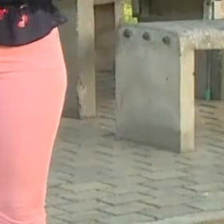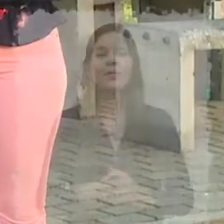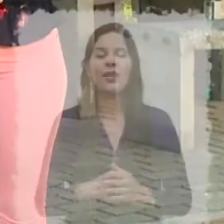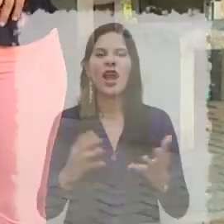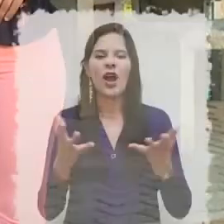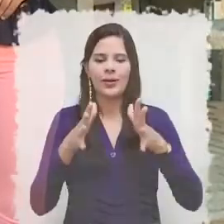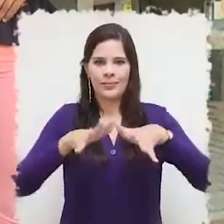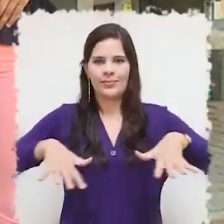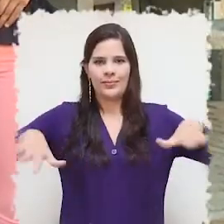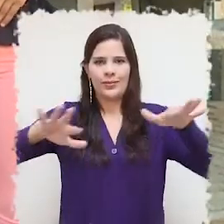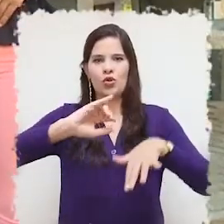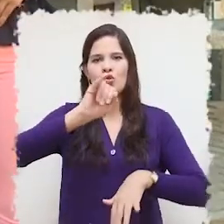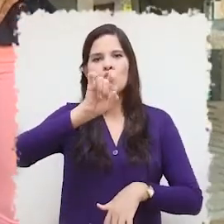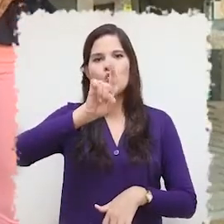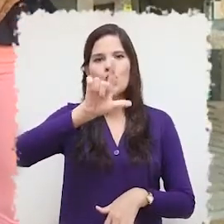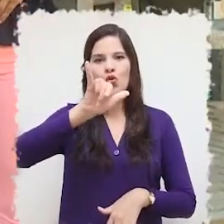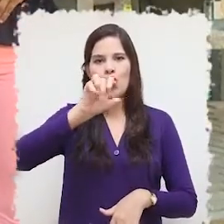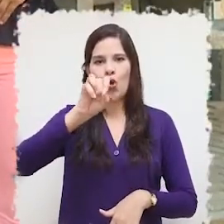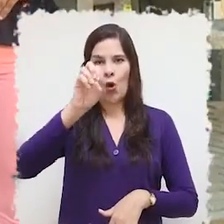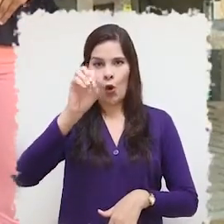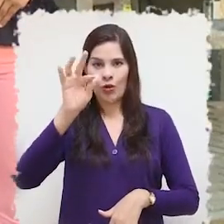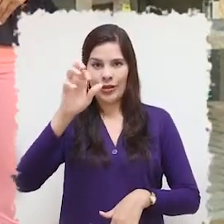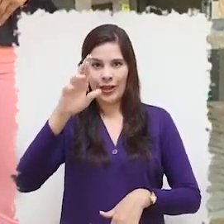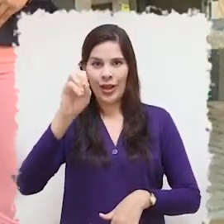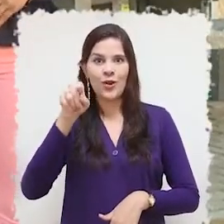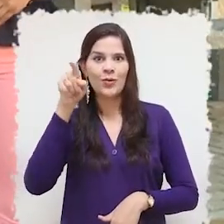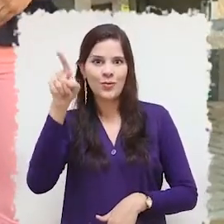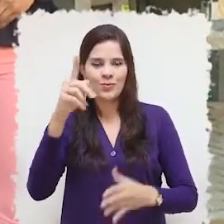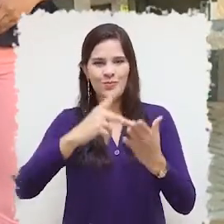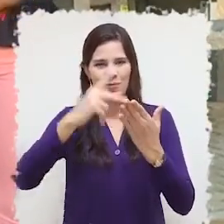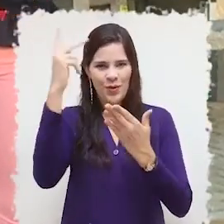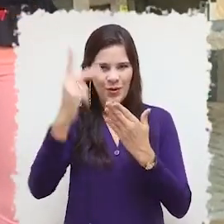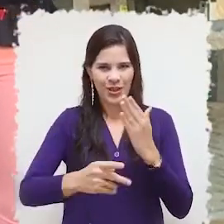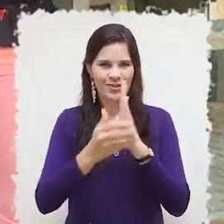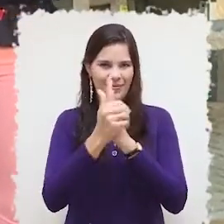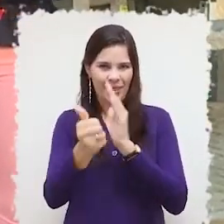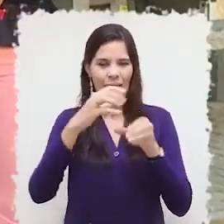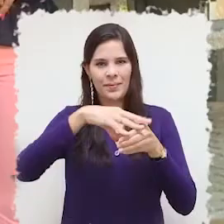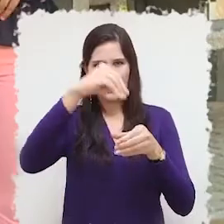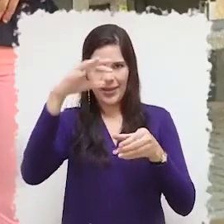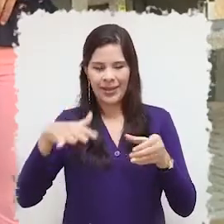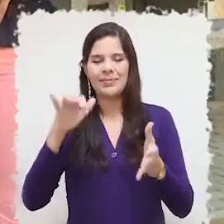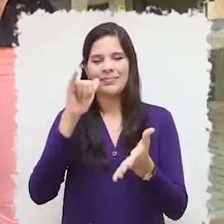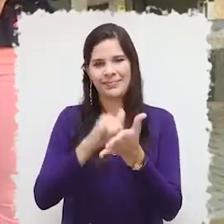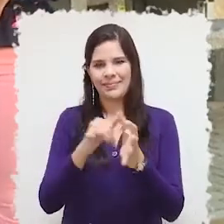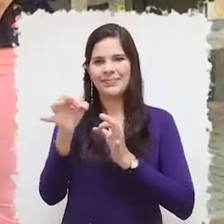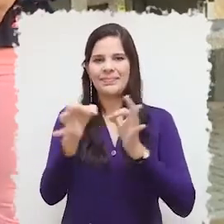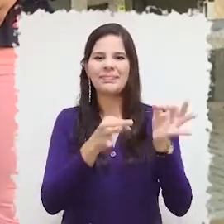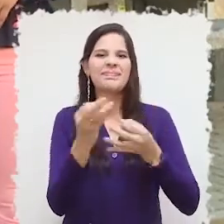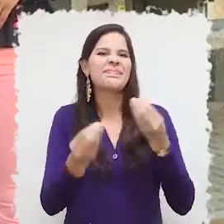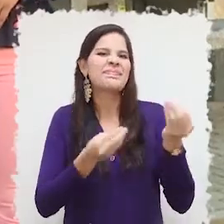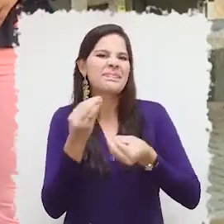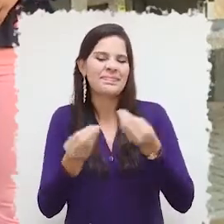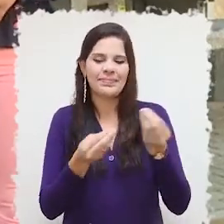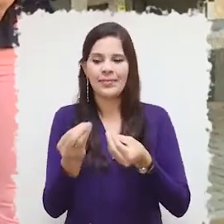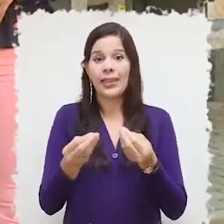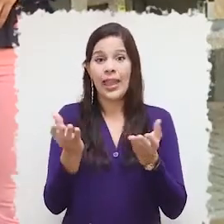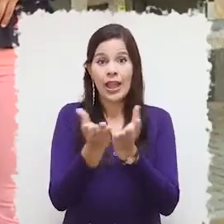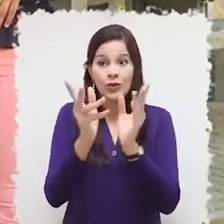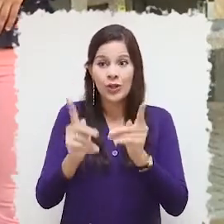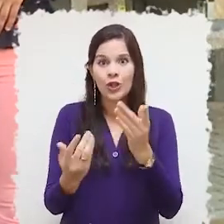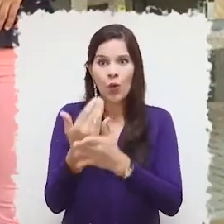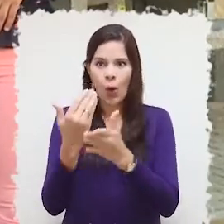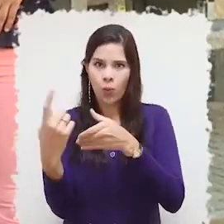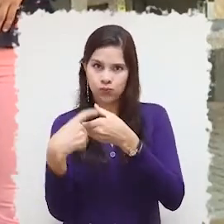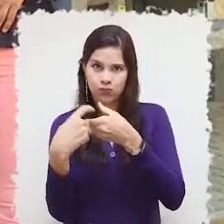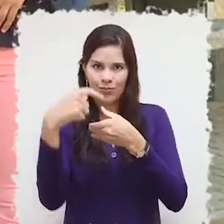En el Auditorio Julio Otero de la Universidad del Magdalena se puso en marcha el programa Talento Magdalena. Con la jornada de inducción comenzó para los